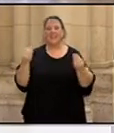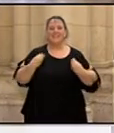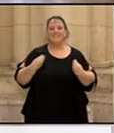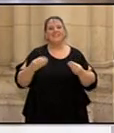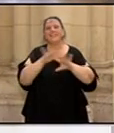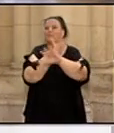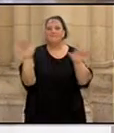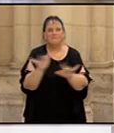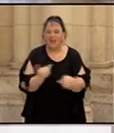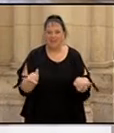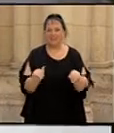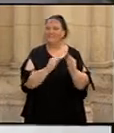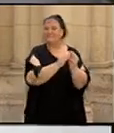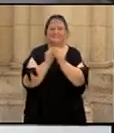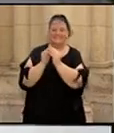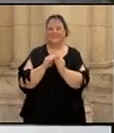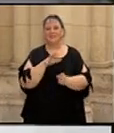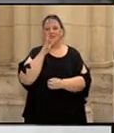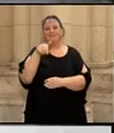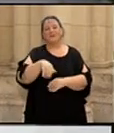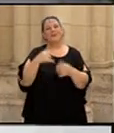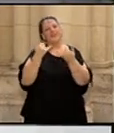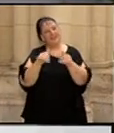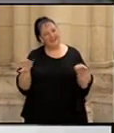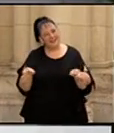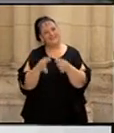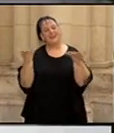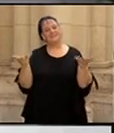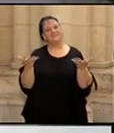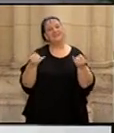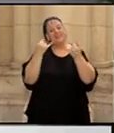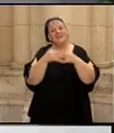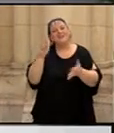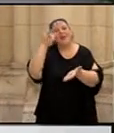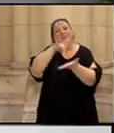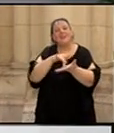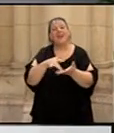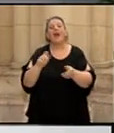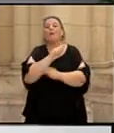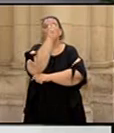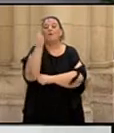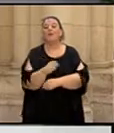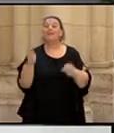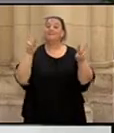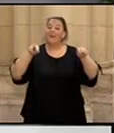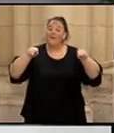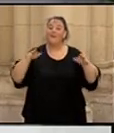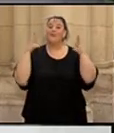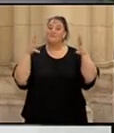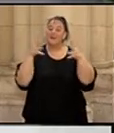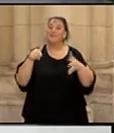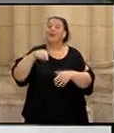paz. ¿Por qué celebramos hoy también este día de las bodas de oro y plata, de los